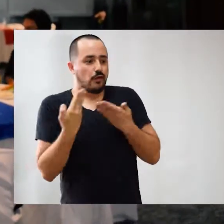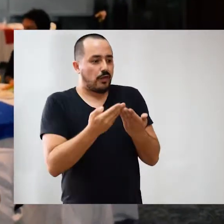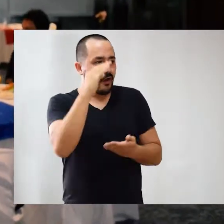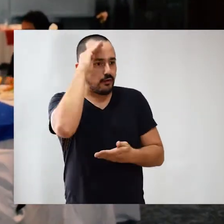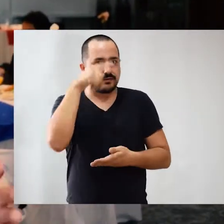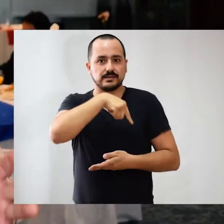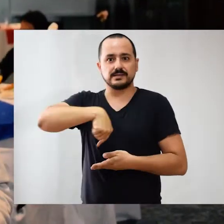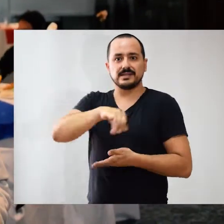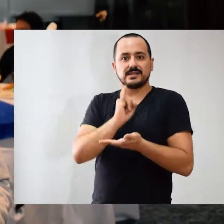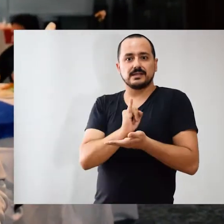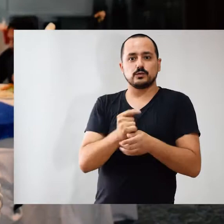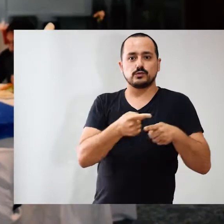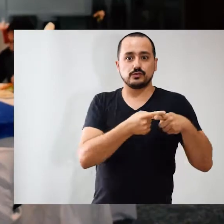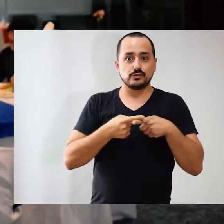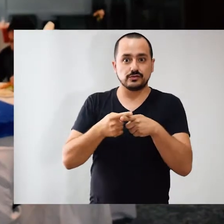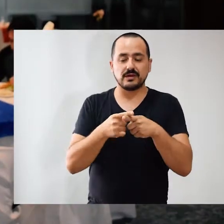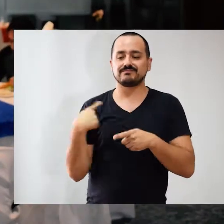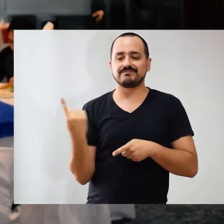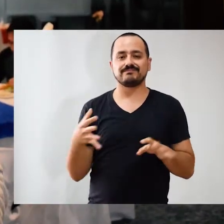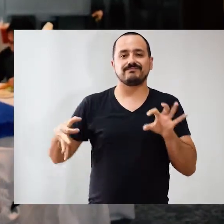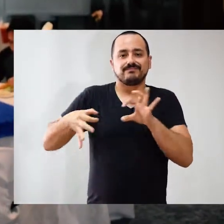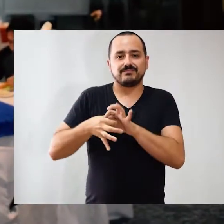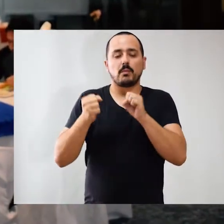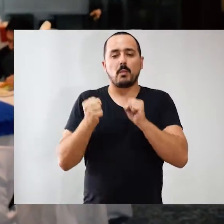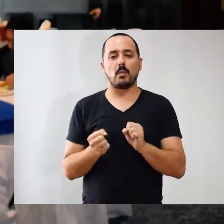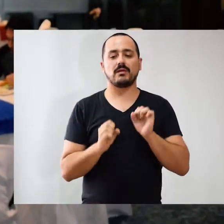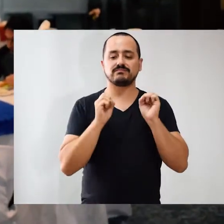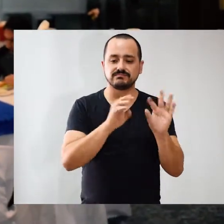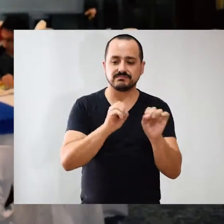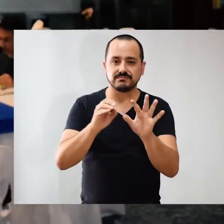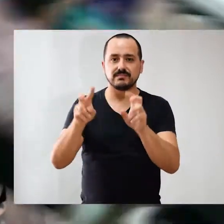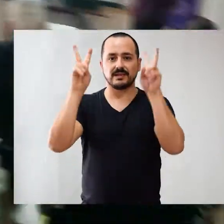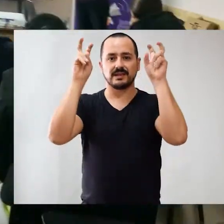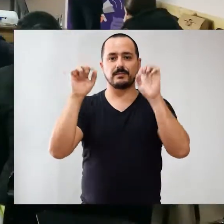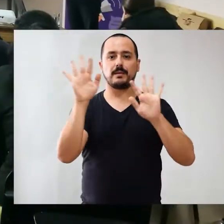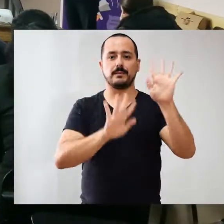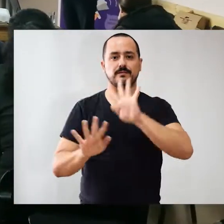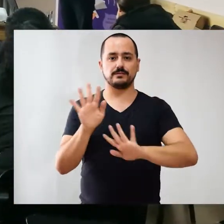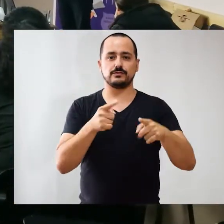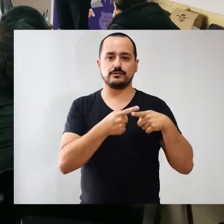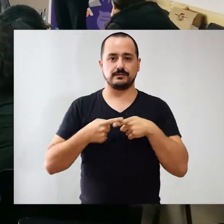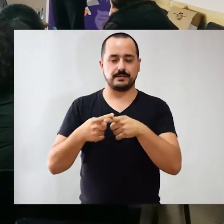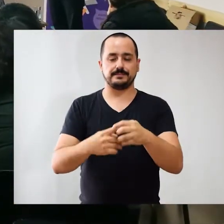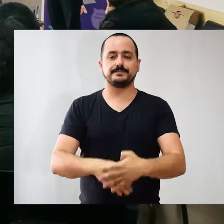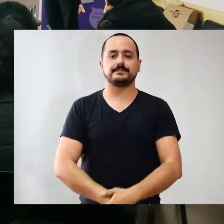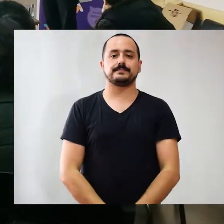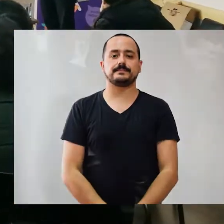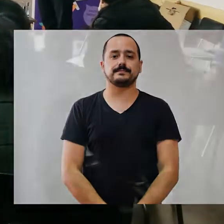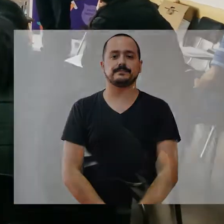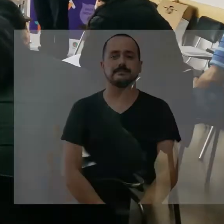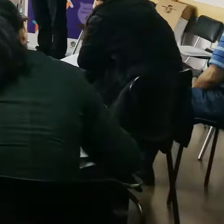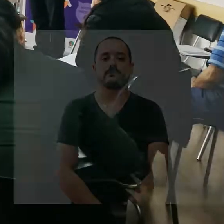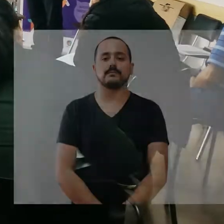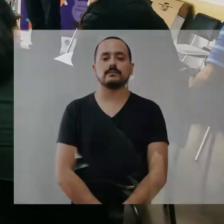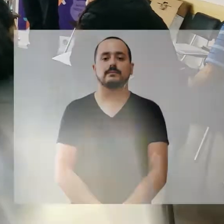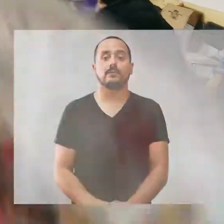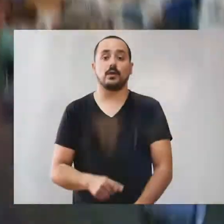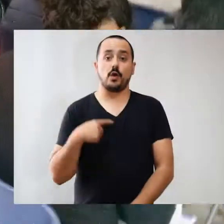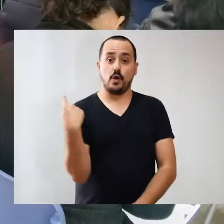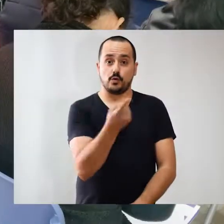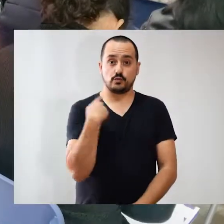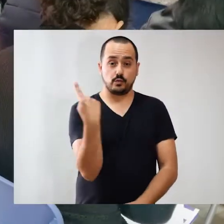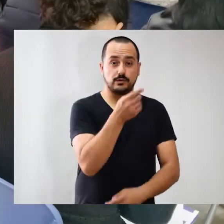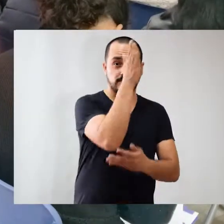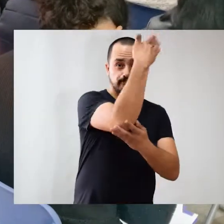civil para ejecutar un proyecto específico en ese sentido con el tema de la educación previsional. Para